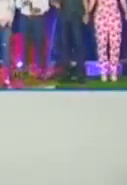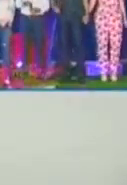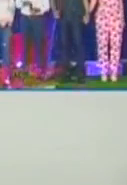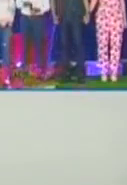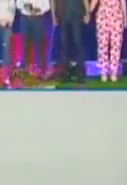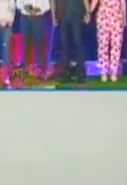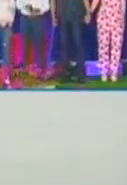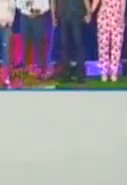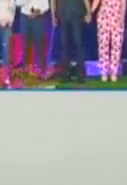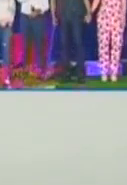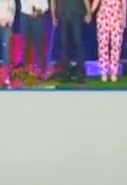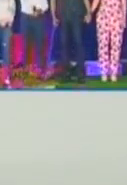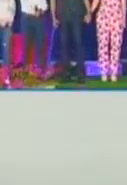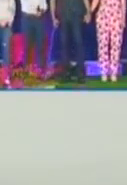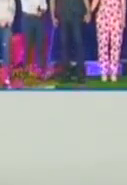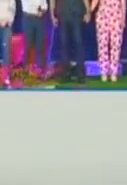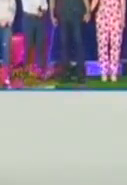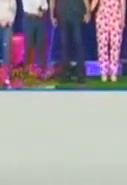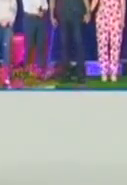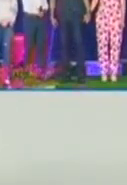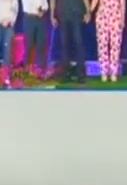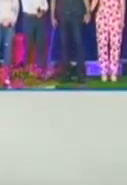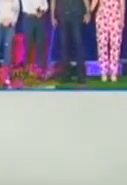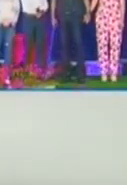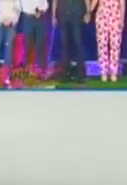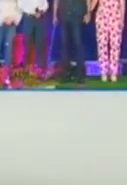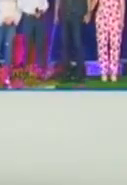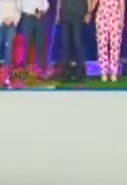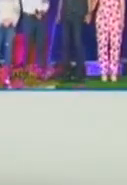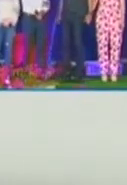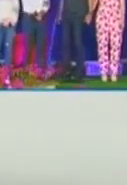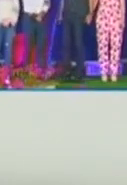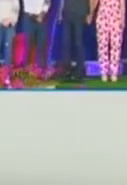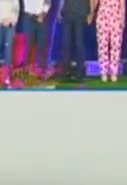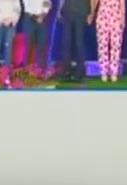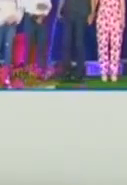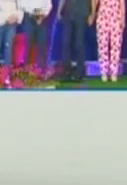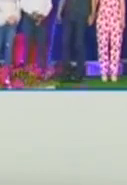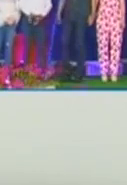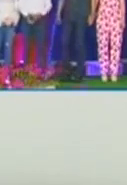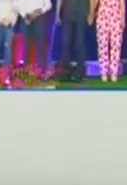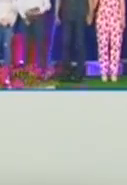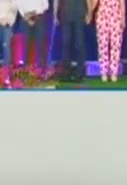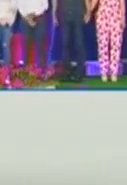bella, bella, bella Caracas, nos vamos para Maracaibo.